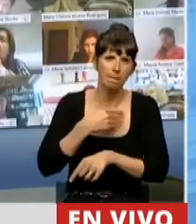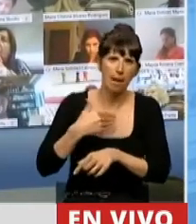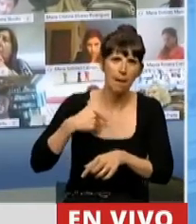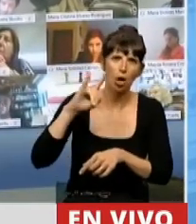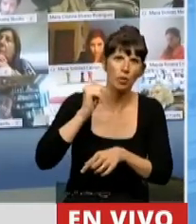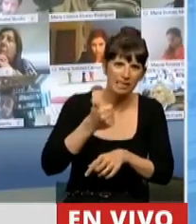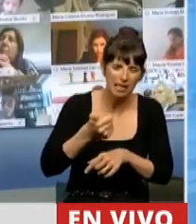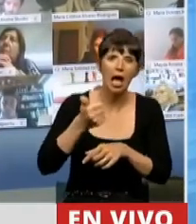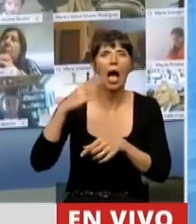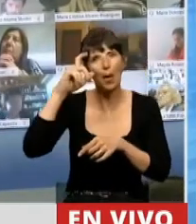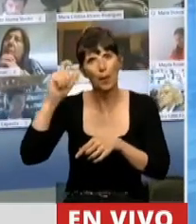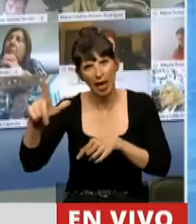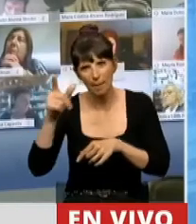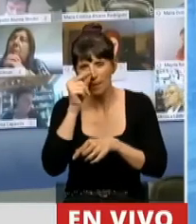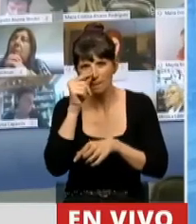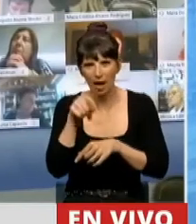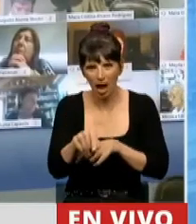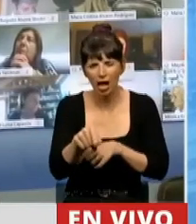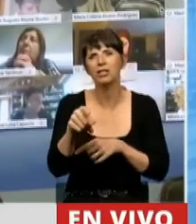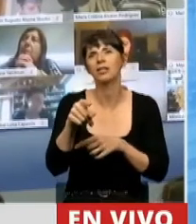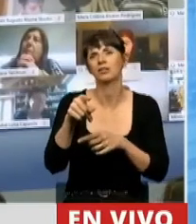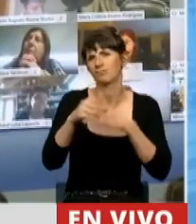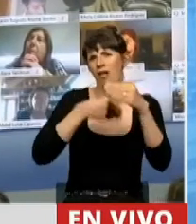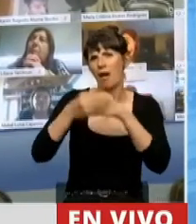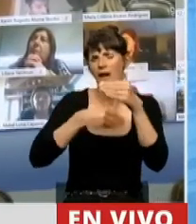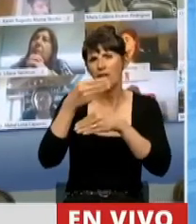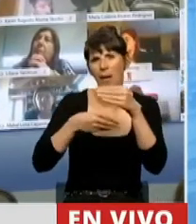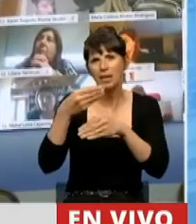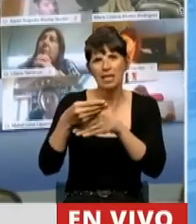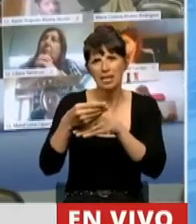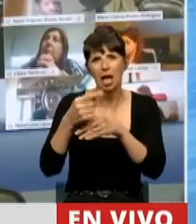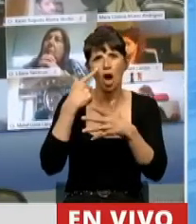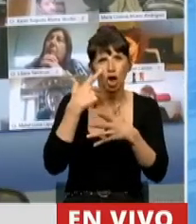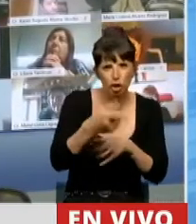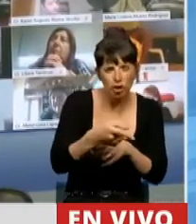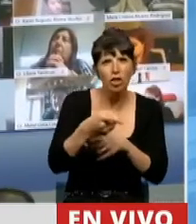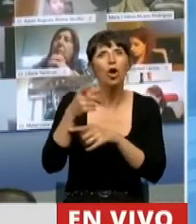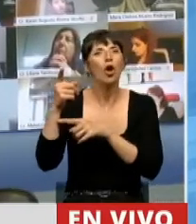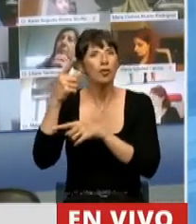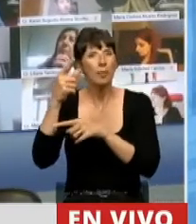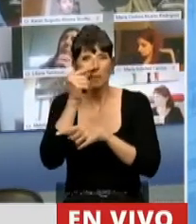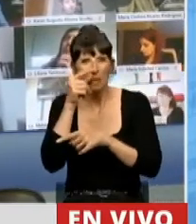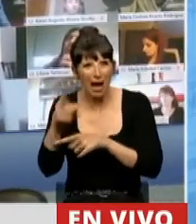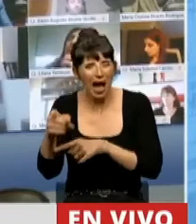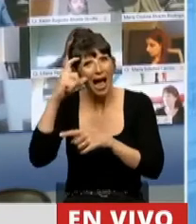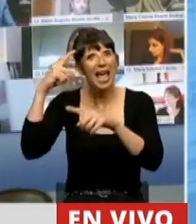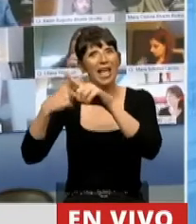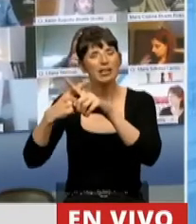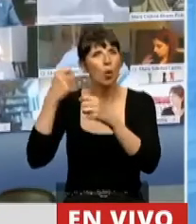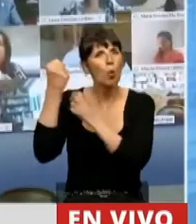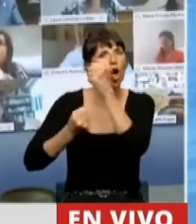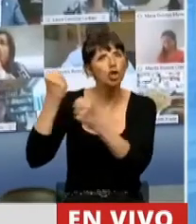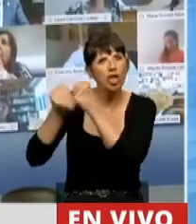Abel Celestino Bailone, reconocido, un boxeador campeón argentino